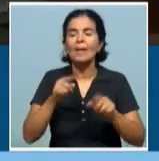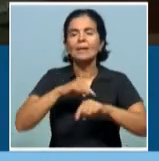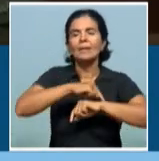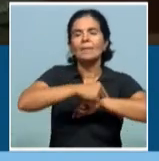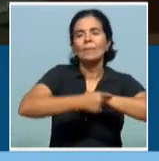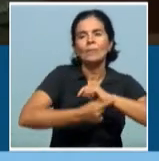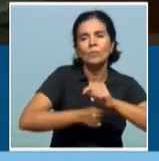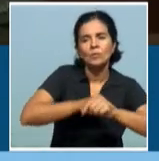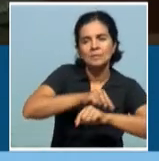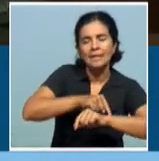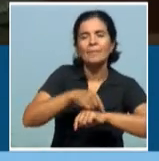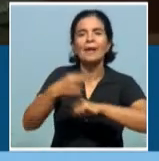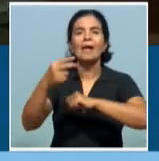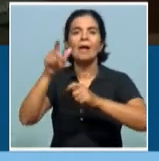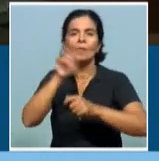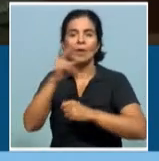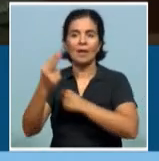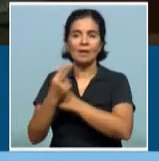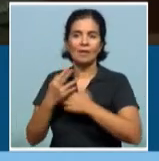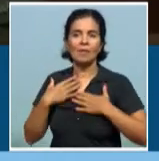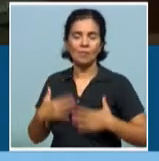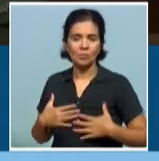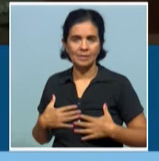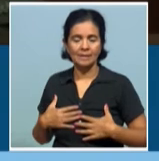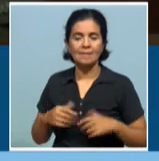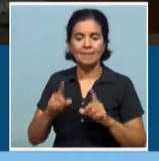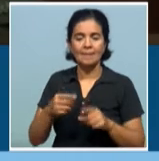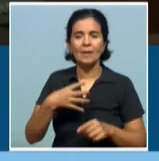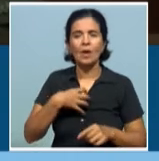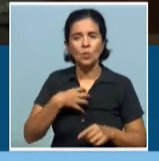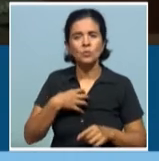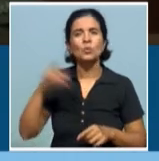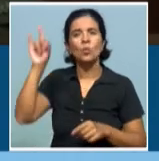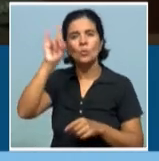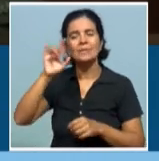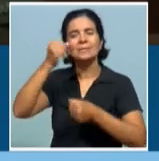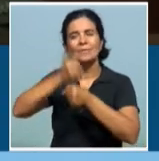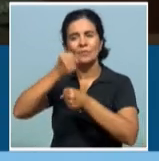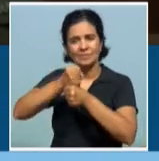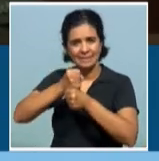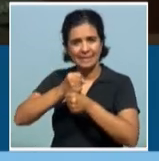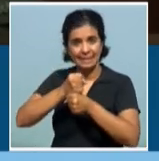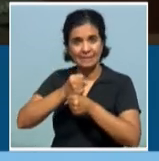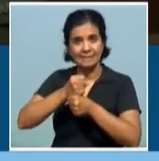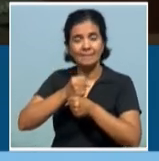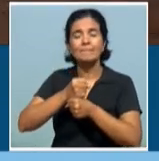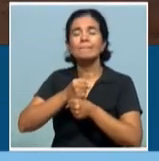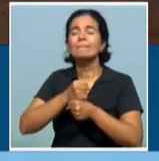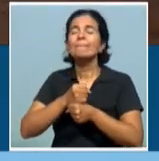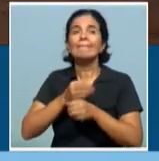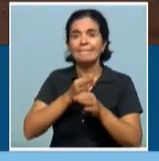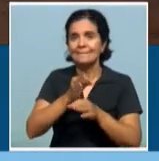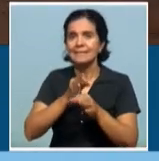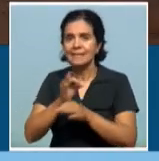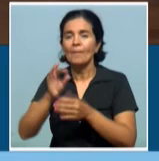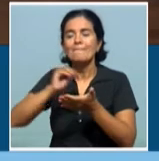su protección. Impulsaremos un programa de capacitación a través de la Universidad Provincial de Oficio. Crearemos bolsas de trabajo y